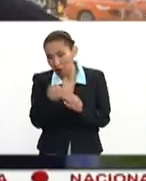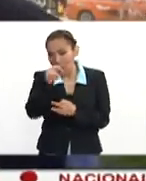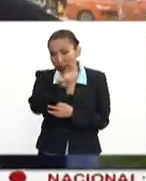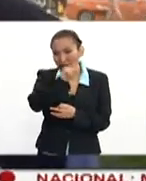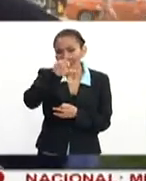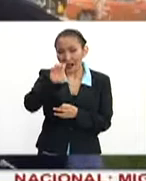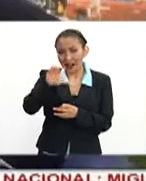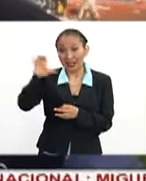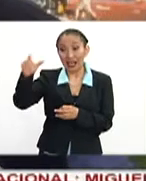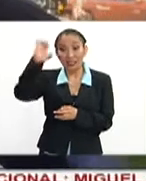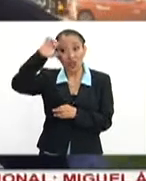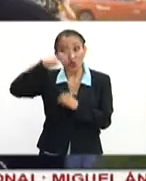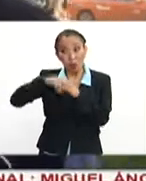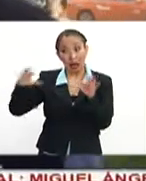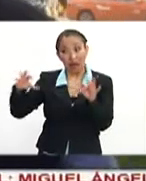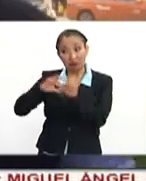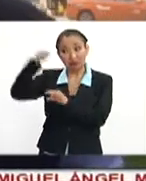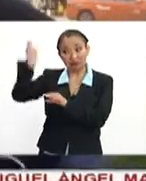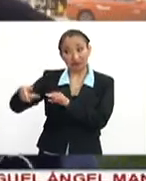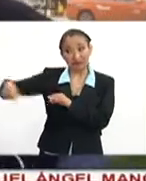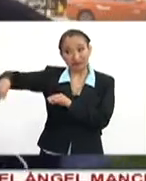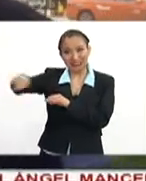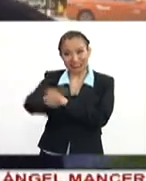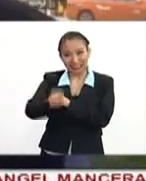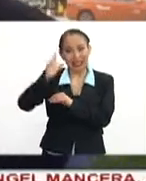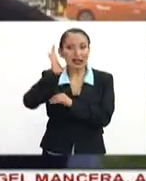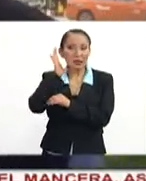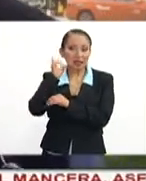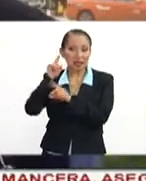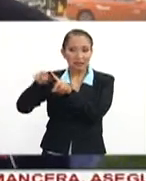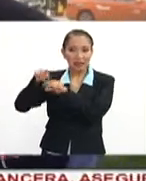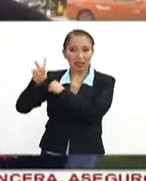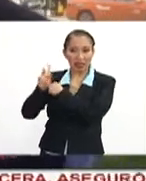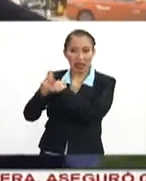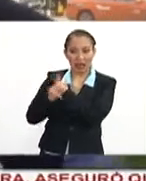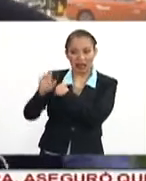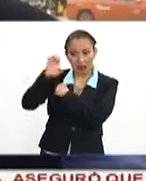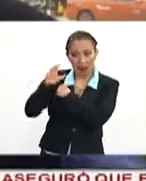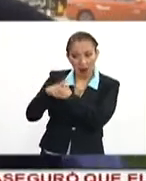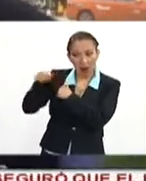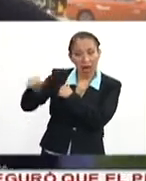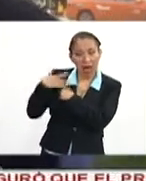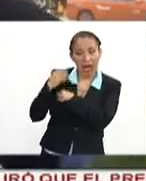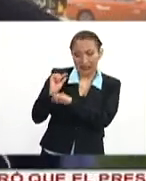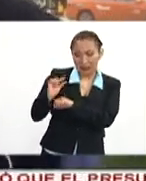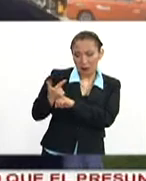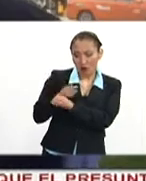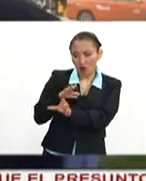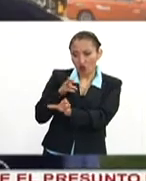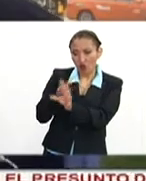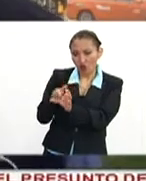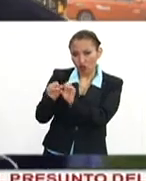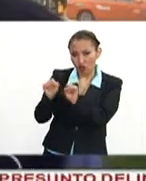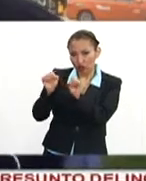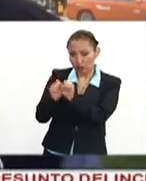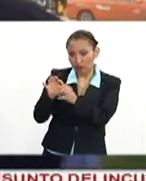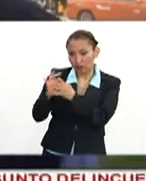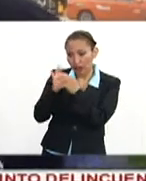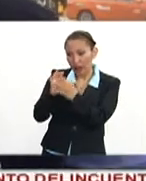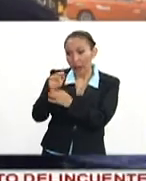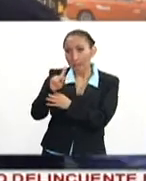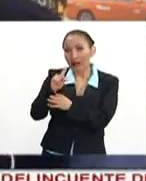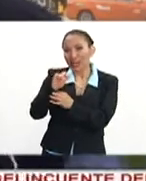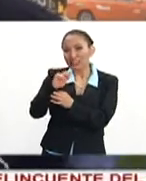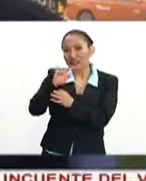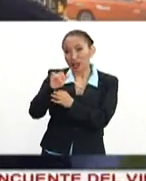libre comercio en Europa que está siendo aprobado por los congresos de los diferentes países europeos. Se acaba de integrar como socio de la Alianza del